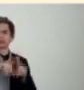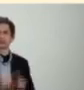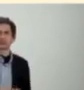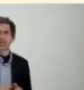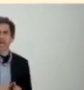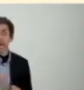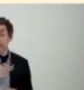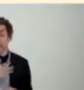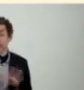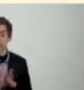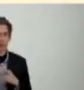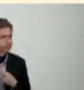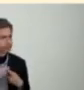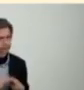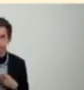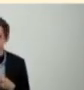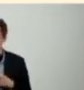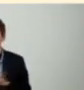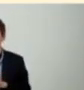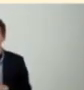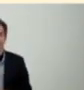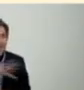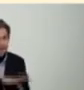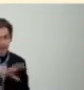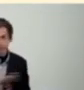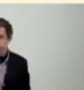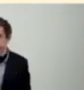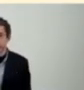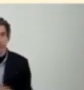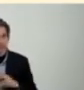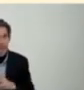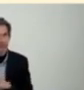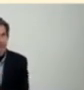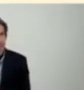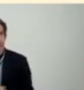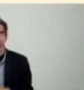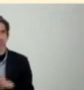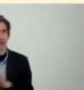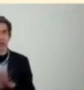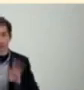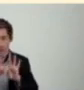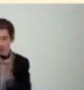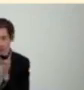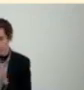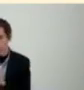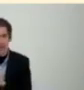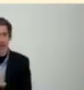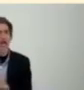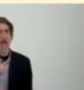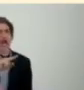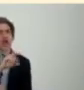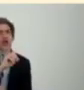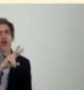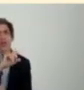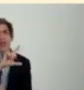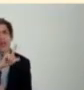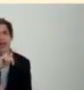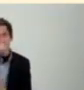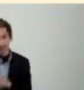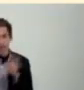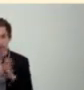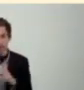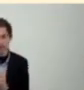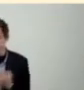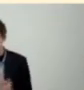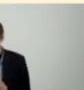hay una enorme cantidad de nichos de tipología novelesca que no estaban antes, que no existían